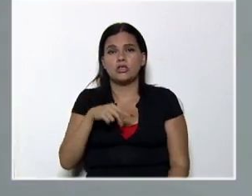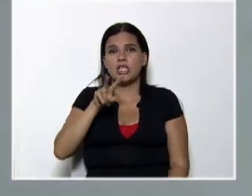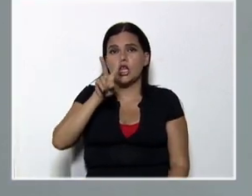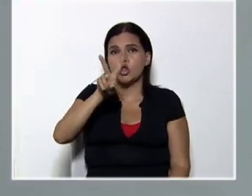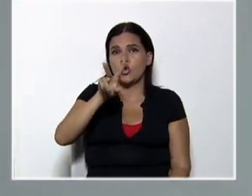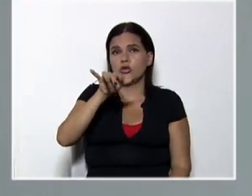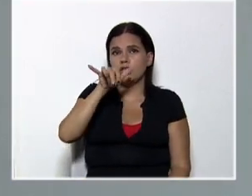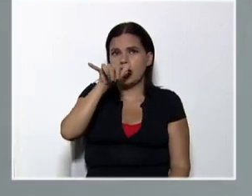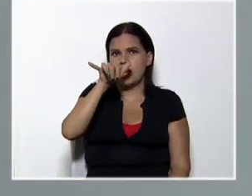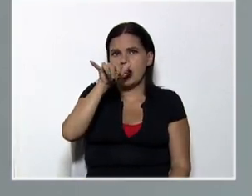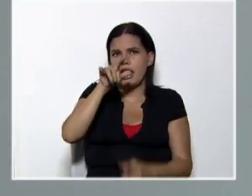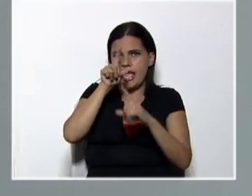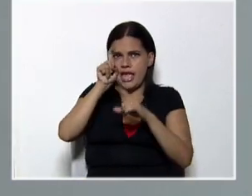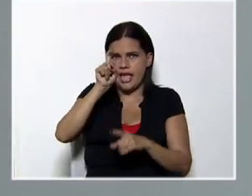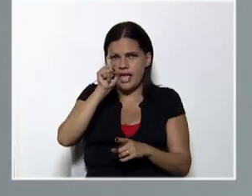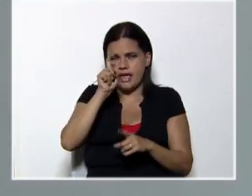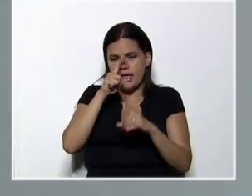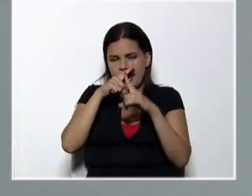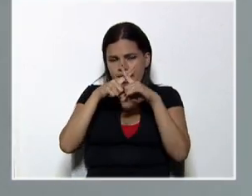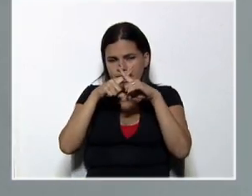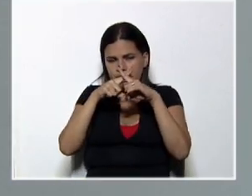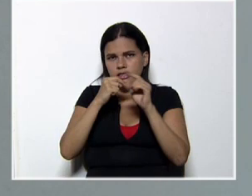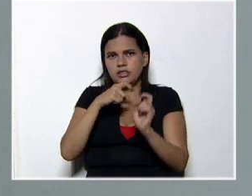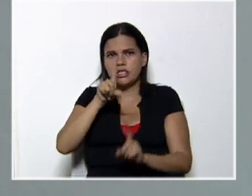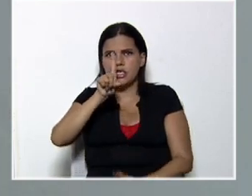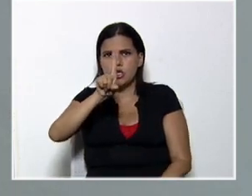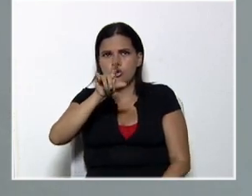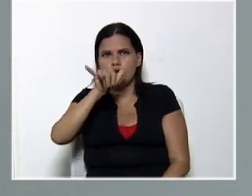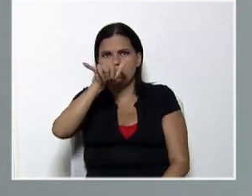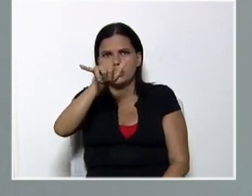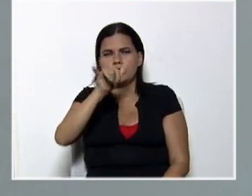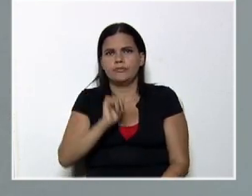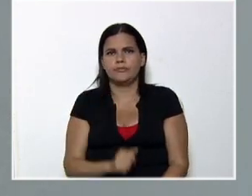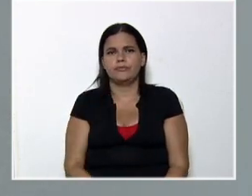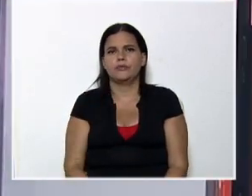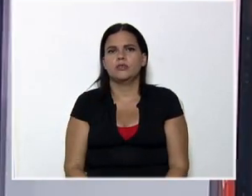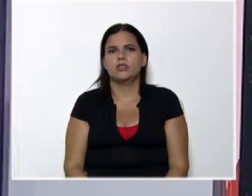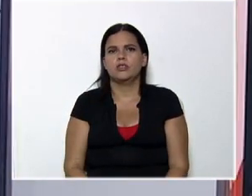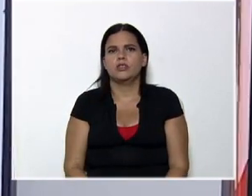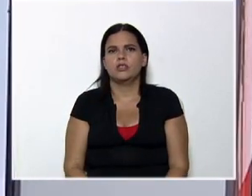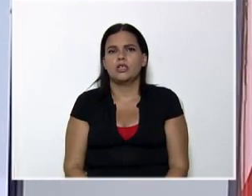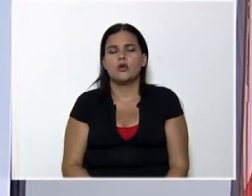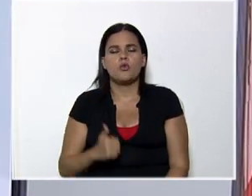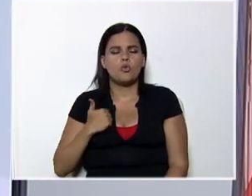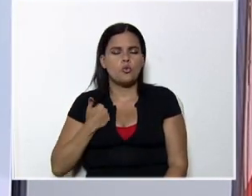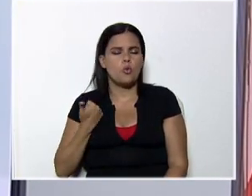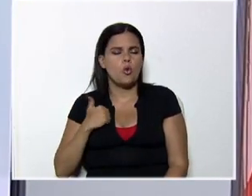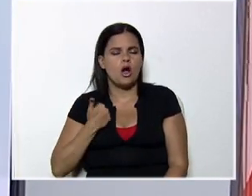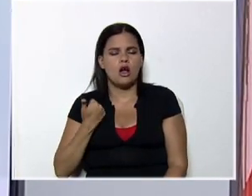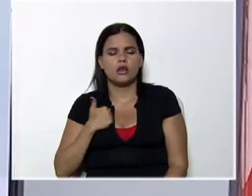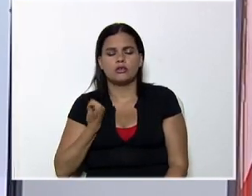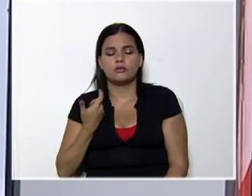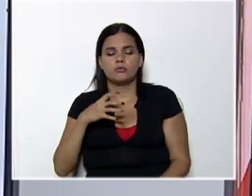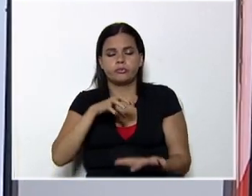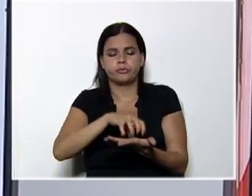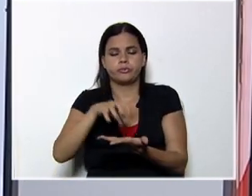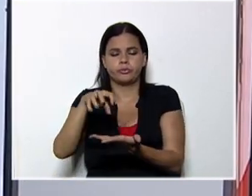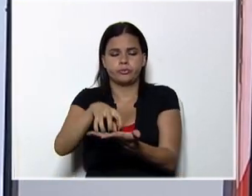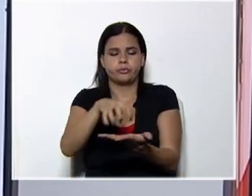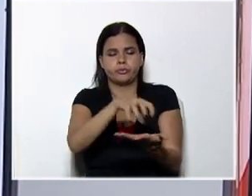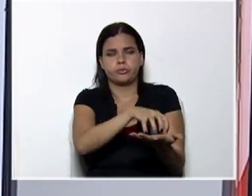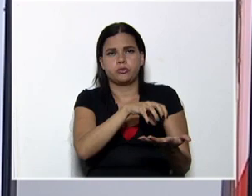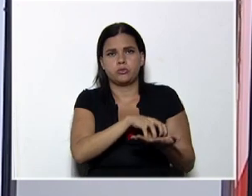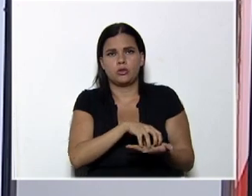X y 1 en las Y. Y así podemos ubicar cualquier región de nuestro mapa de